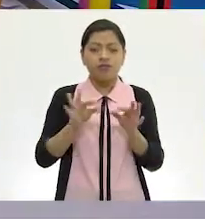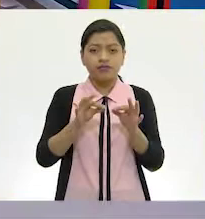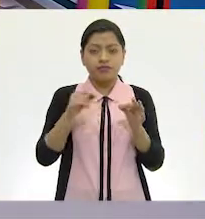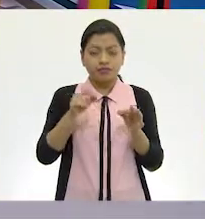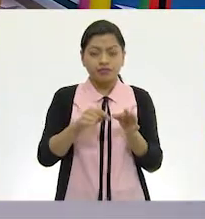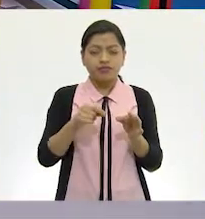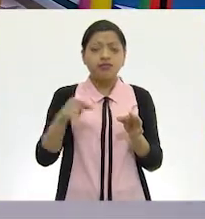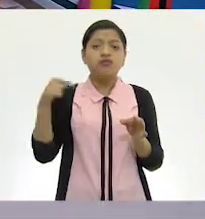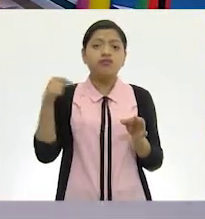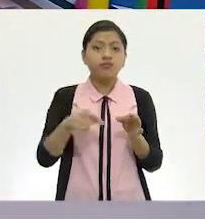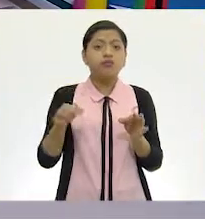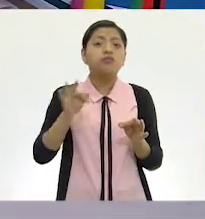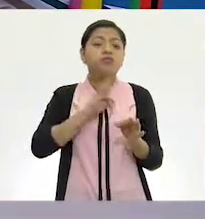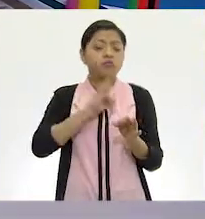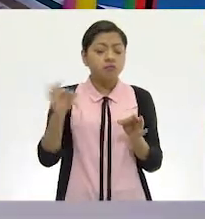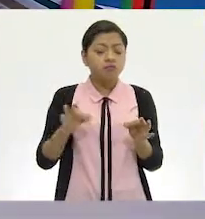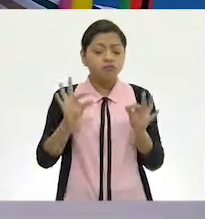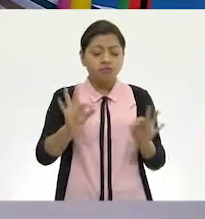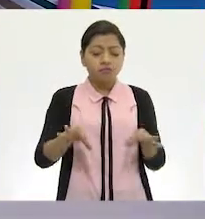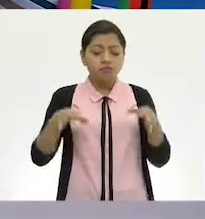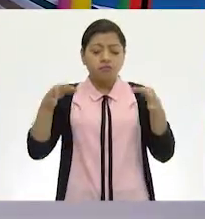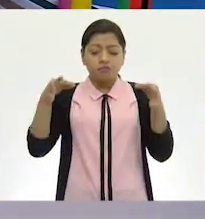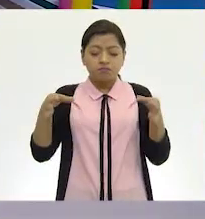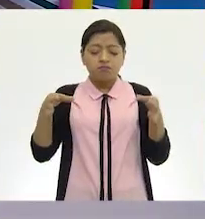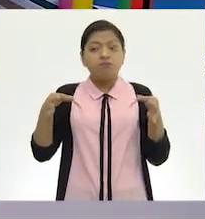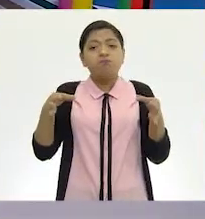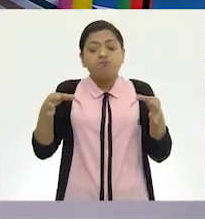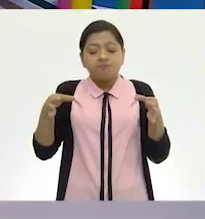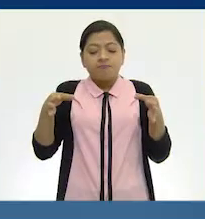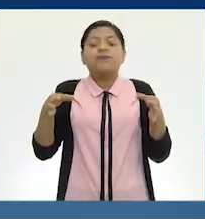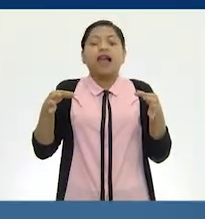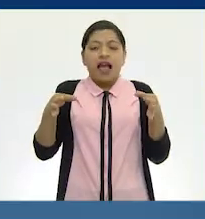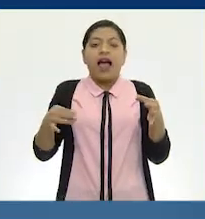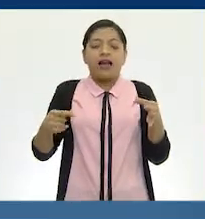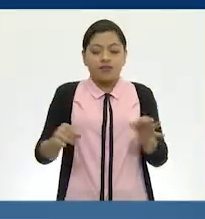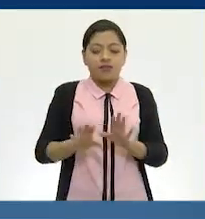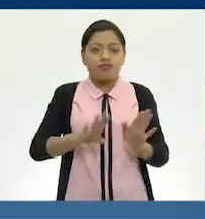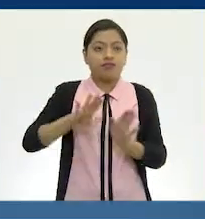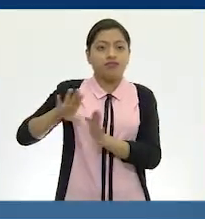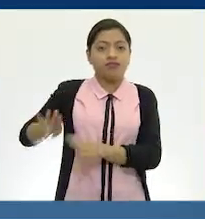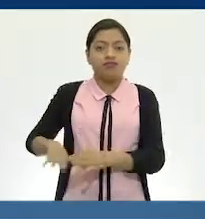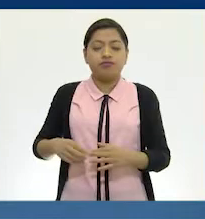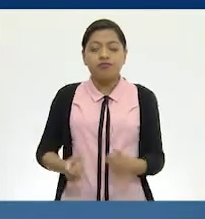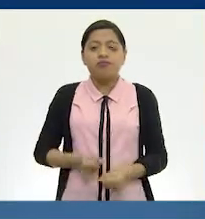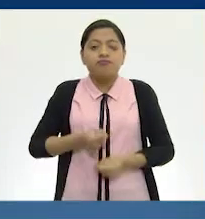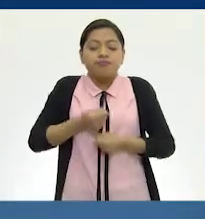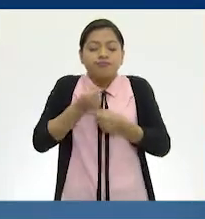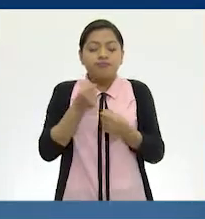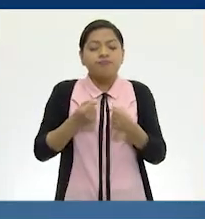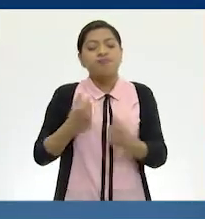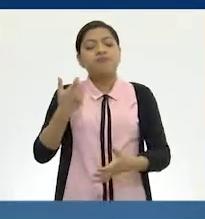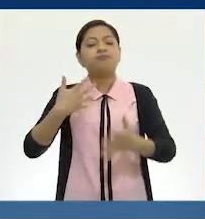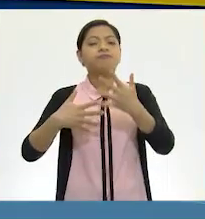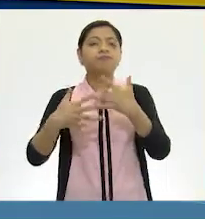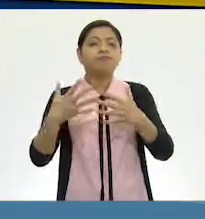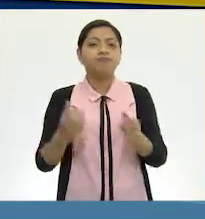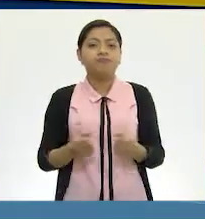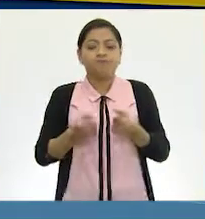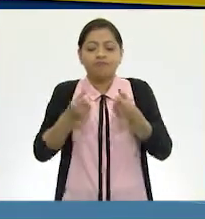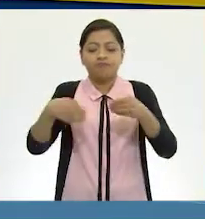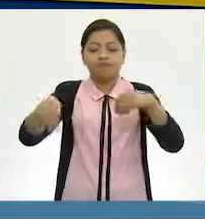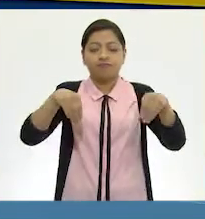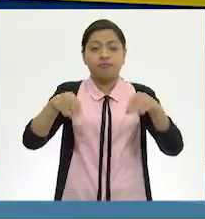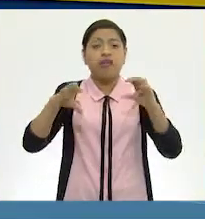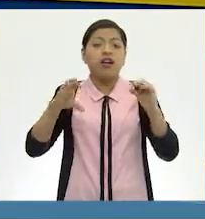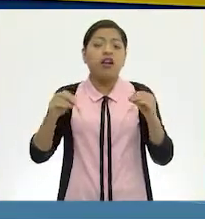nosotros vamos a poder representar solamente moviéndonos y con algunos sonidos. Muy bien. Y vamos a invitar